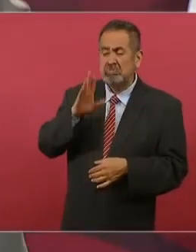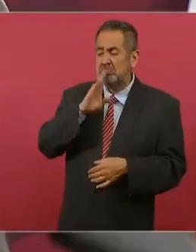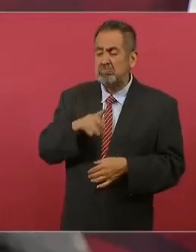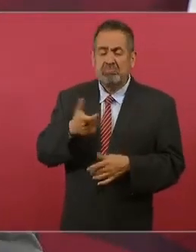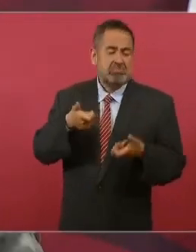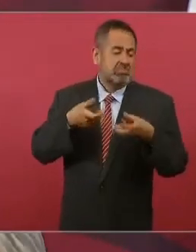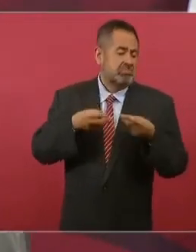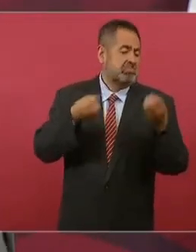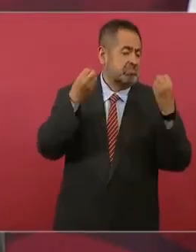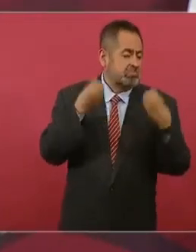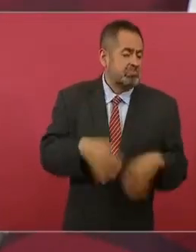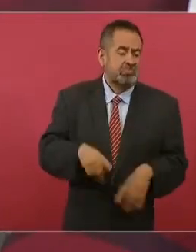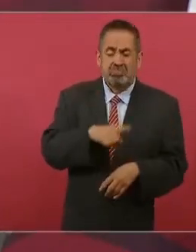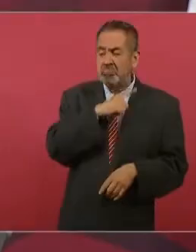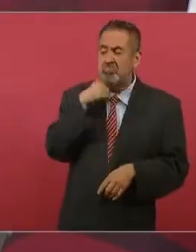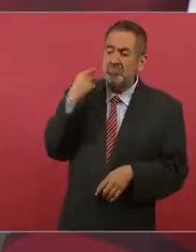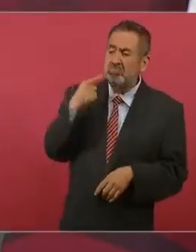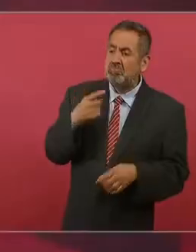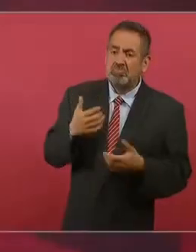mal.